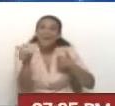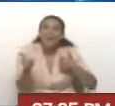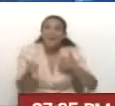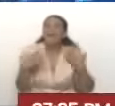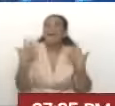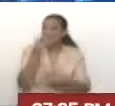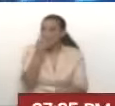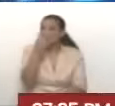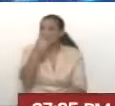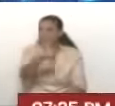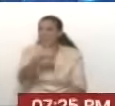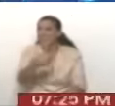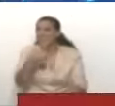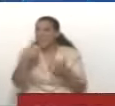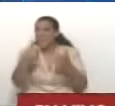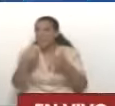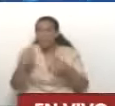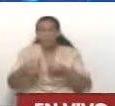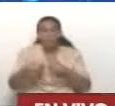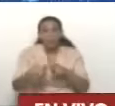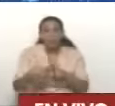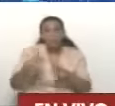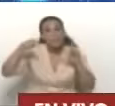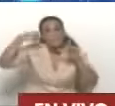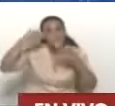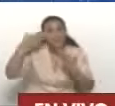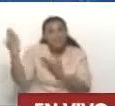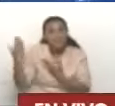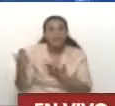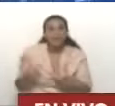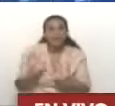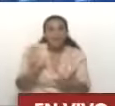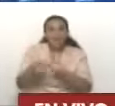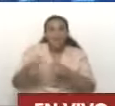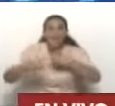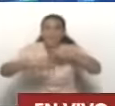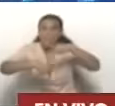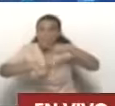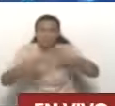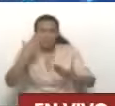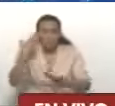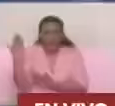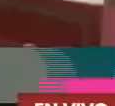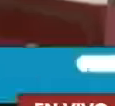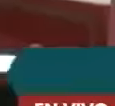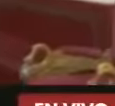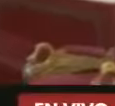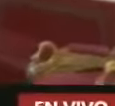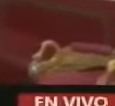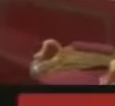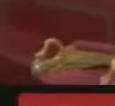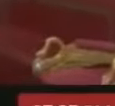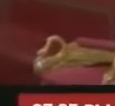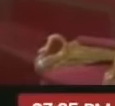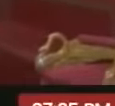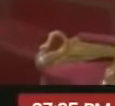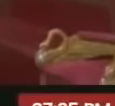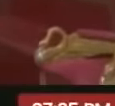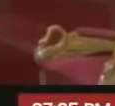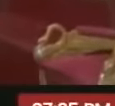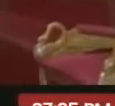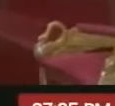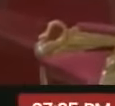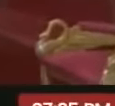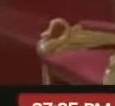Son buenos, vale. Pero entonces vamos a ver este video que guindé en mi TikTok. Adelante. La Virgen de